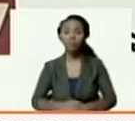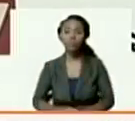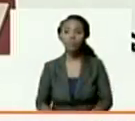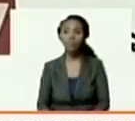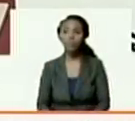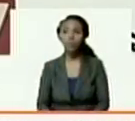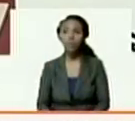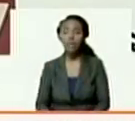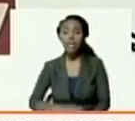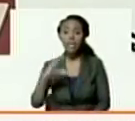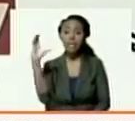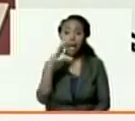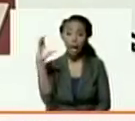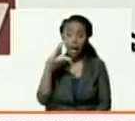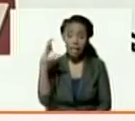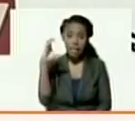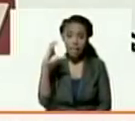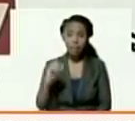de manera directa.